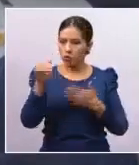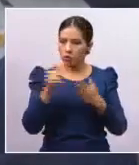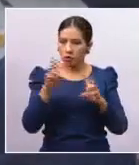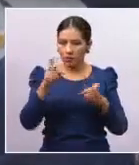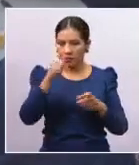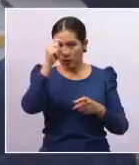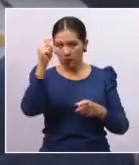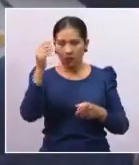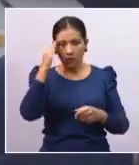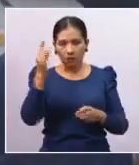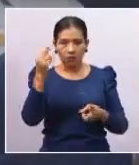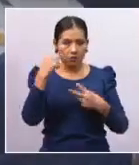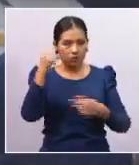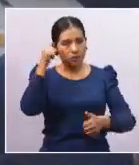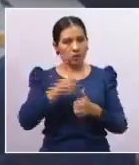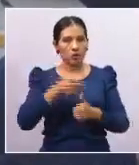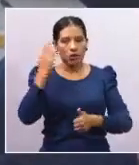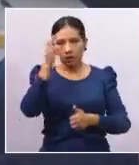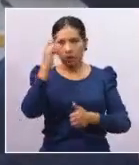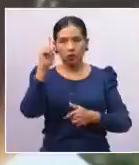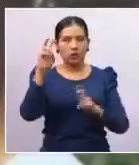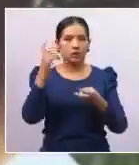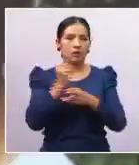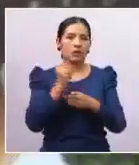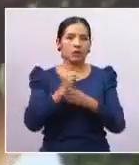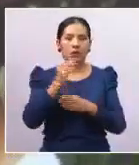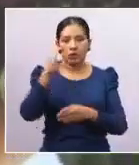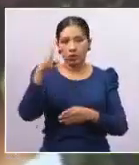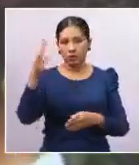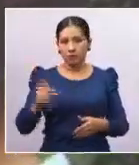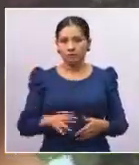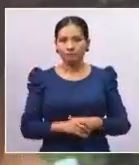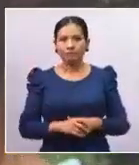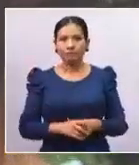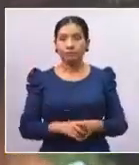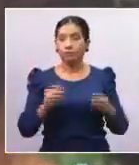teología de la Católica de Cochabamba. Julio Núñez, el periodista...